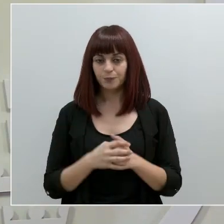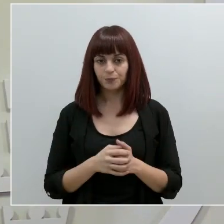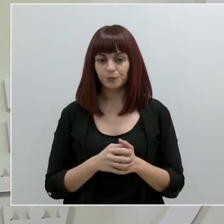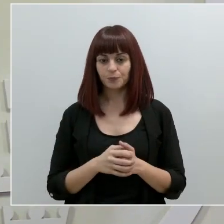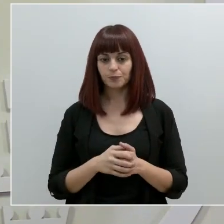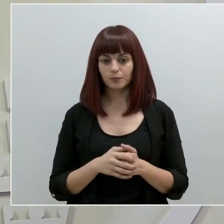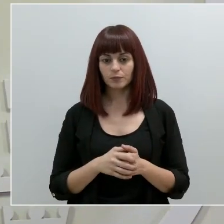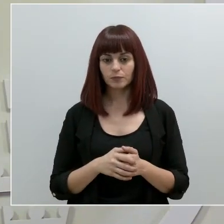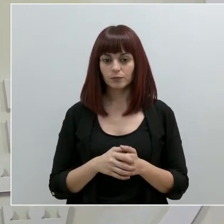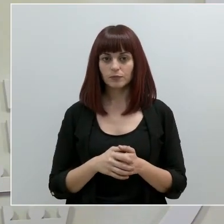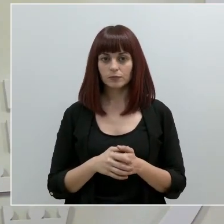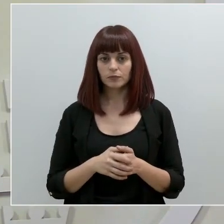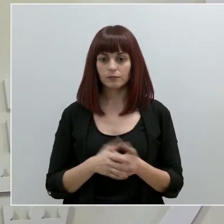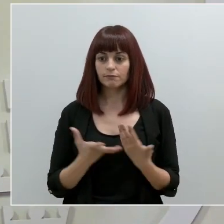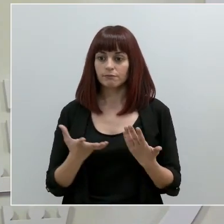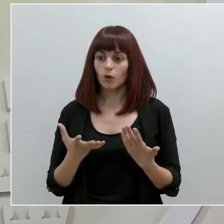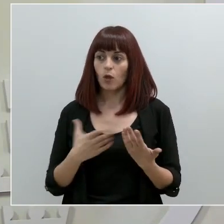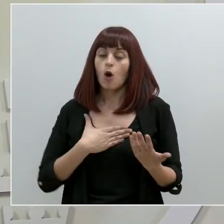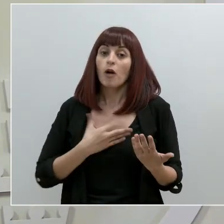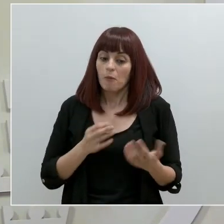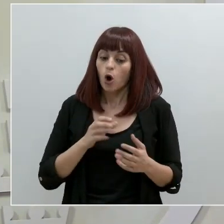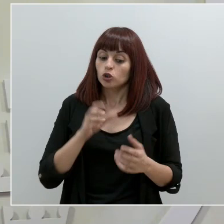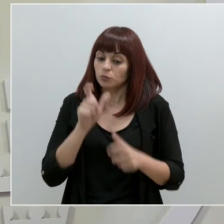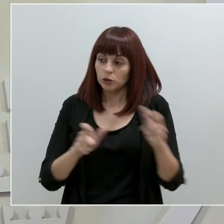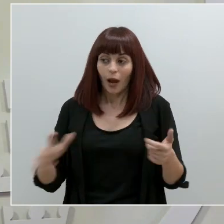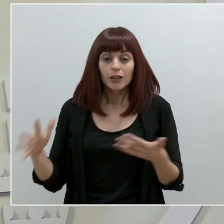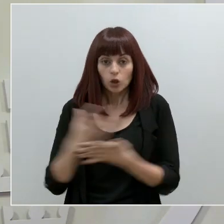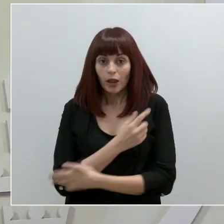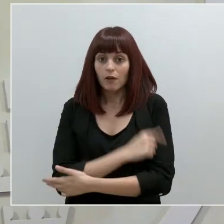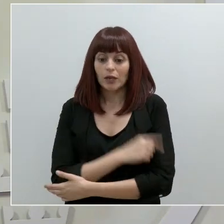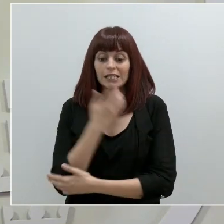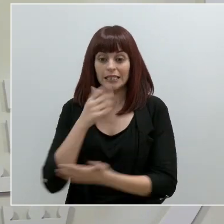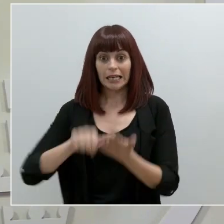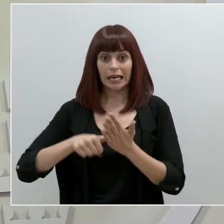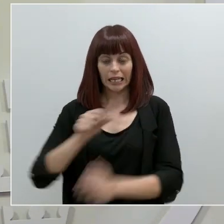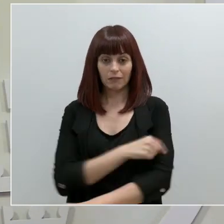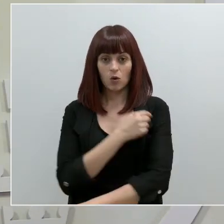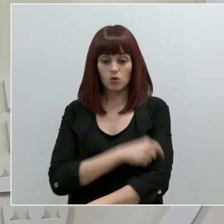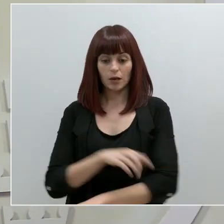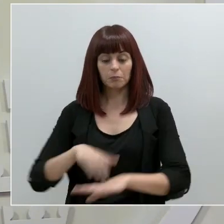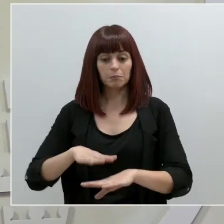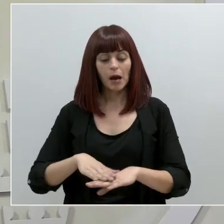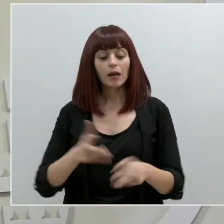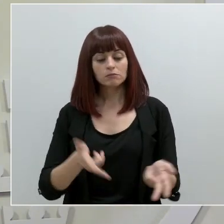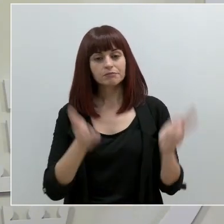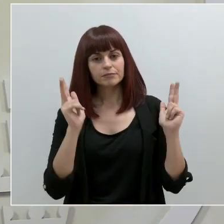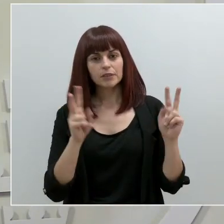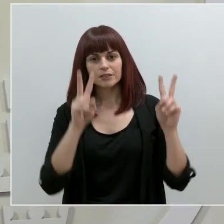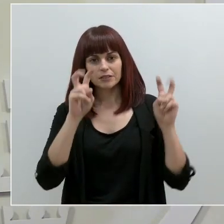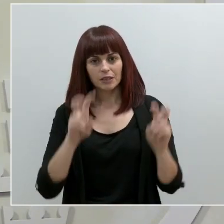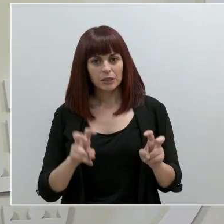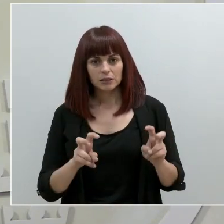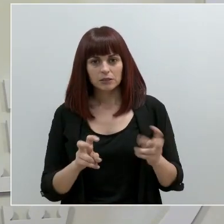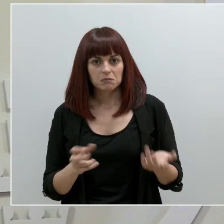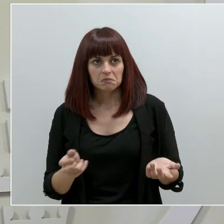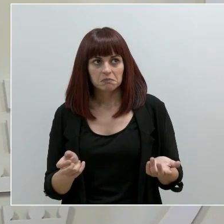no todo el mundo tenga la posibilidad de vacunarse, entregar un carnet de vacunas que habilite a cualquier cuestión que no